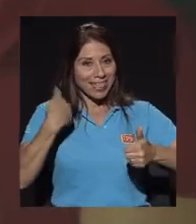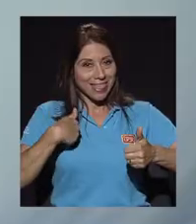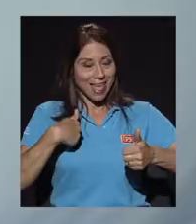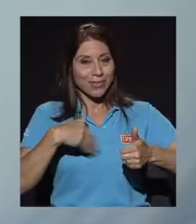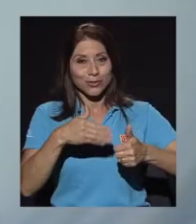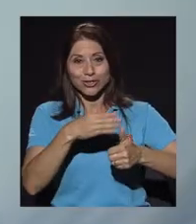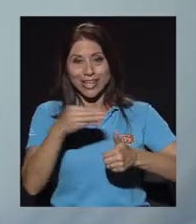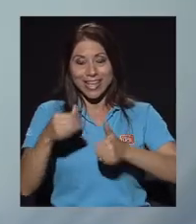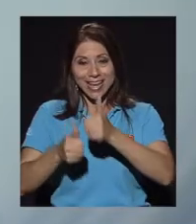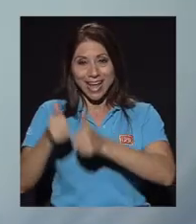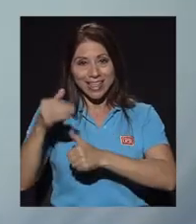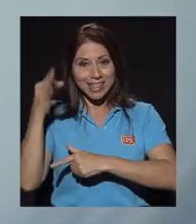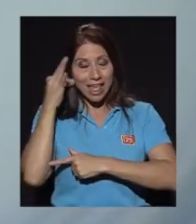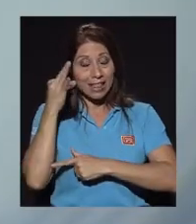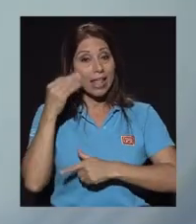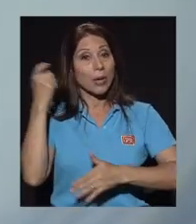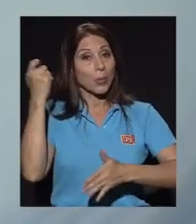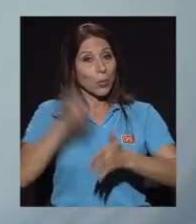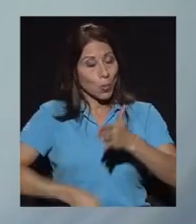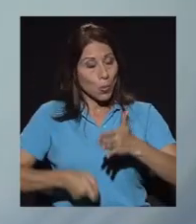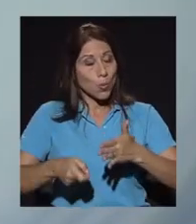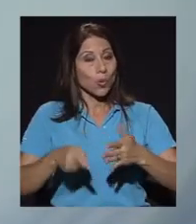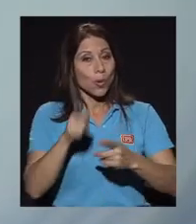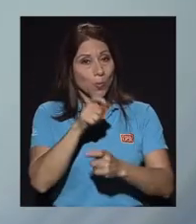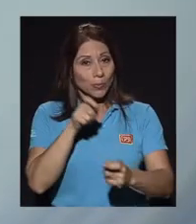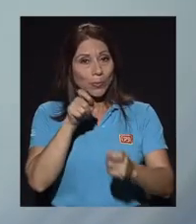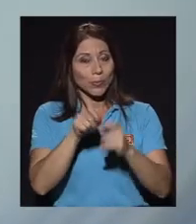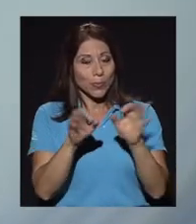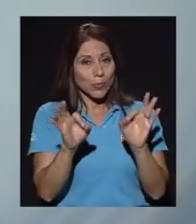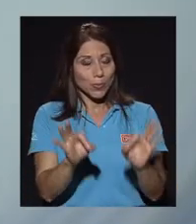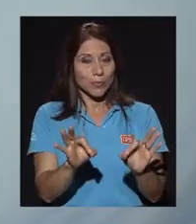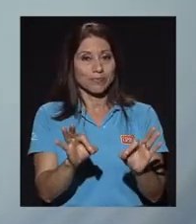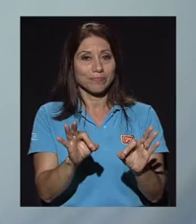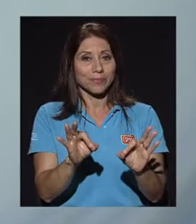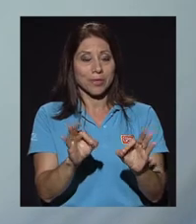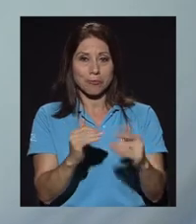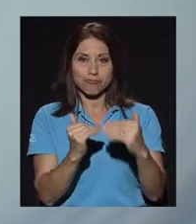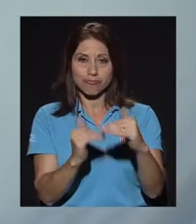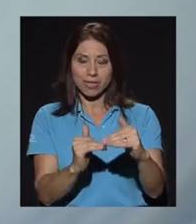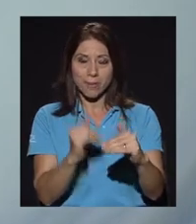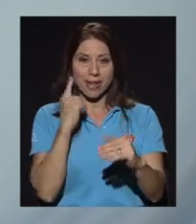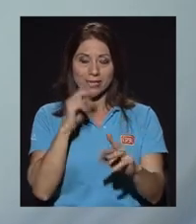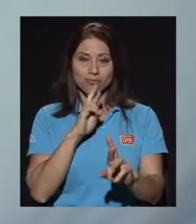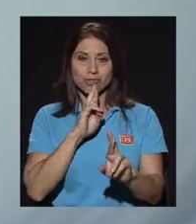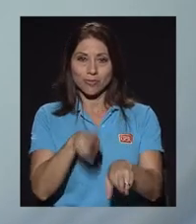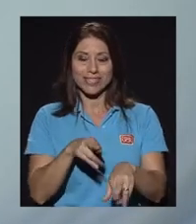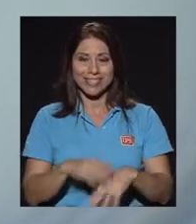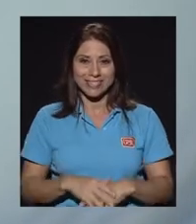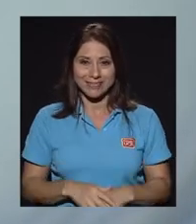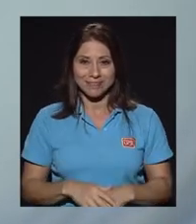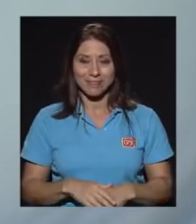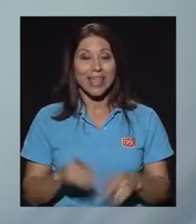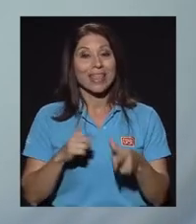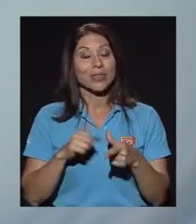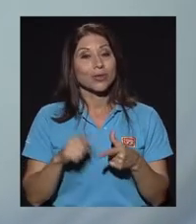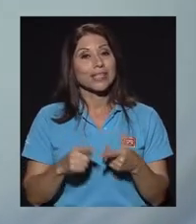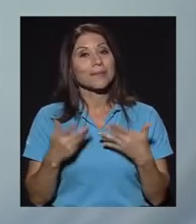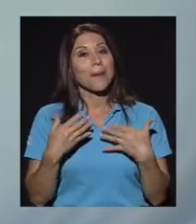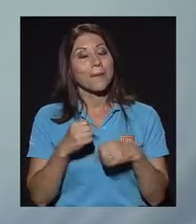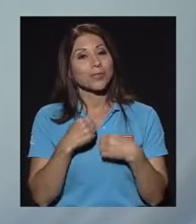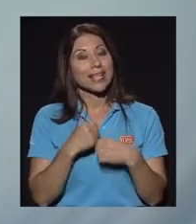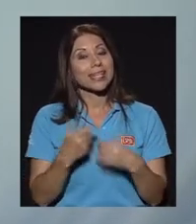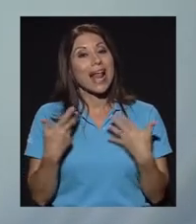y la candidata han sido muy estrictos, efectivamente, para sus respuestas, así que vamos a hacer al menos